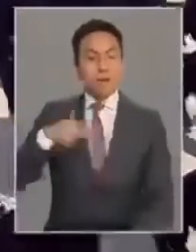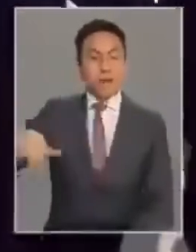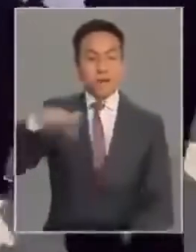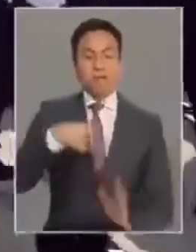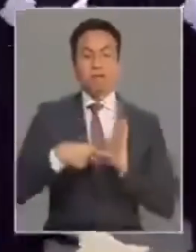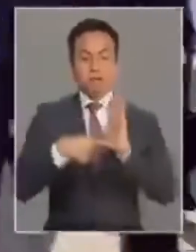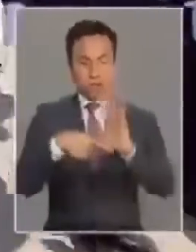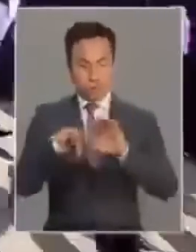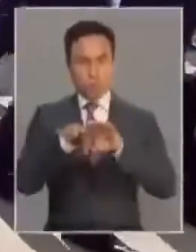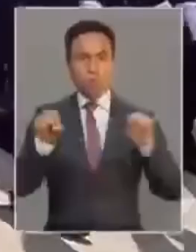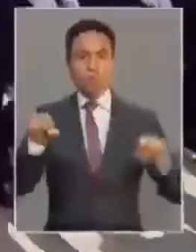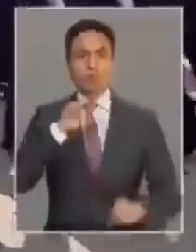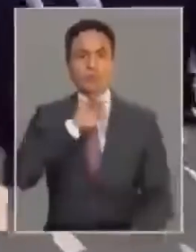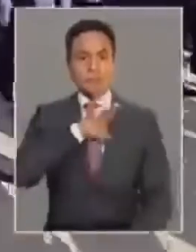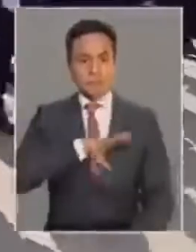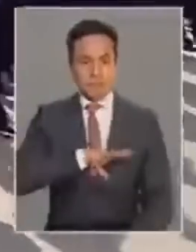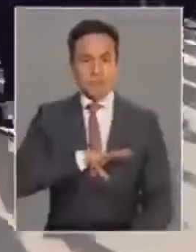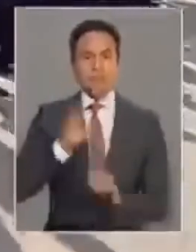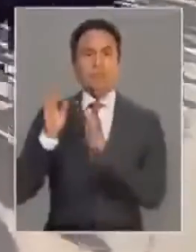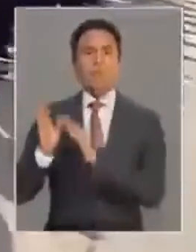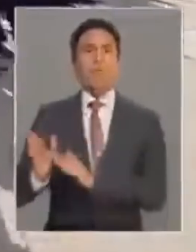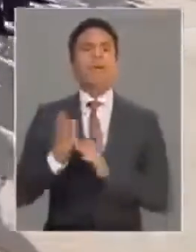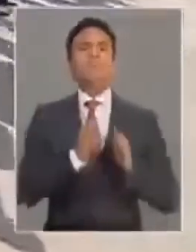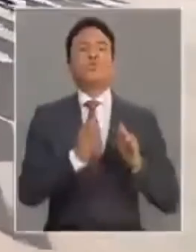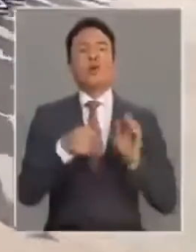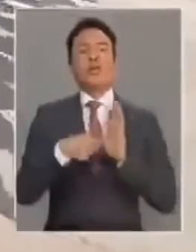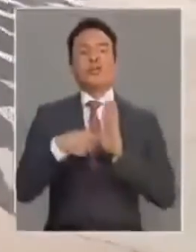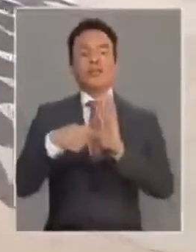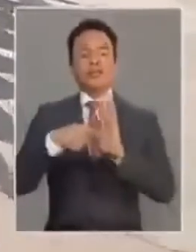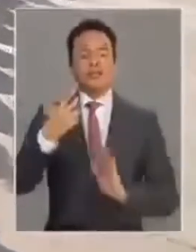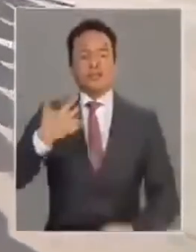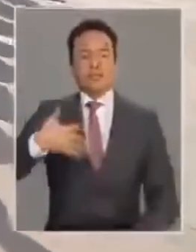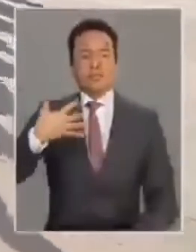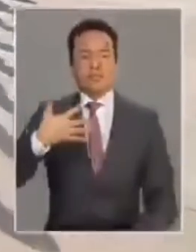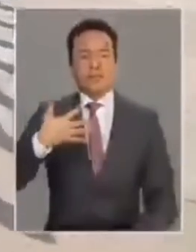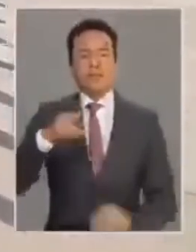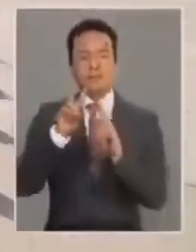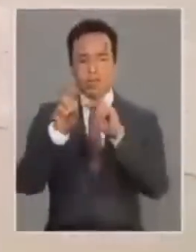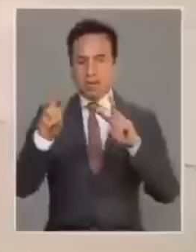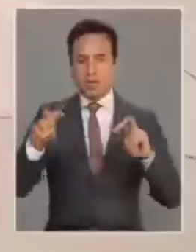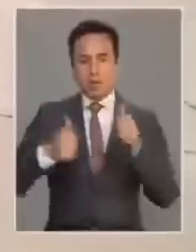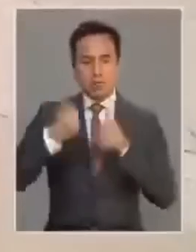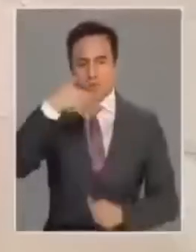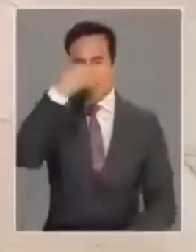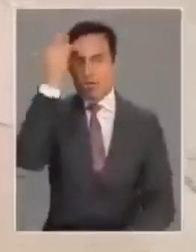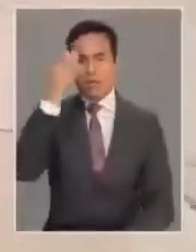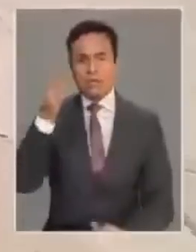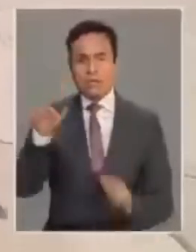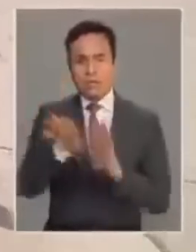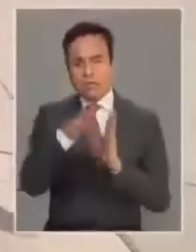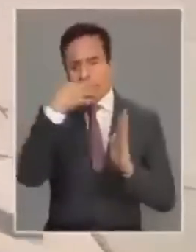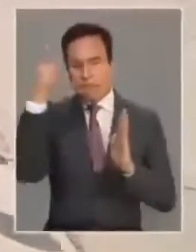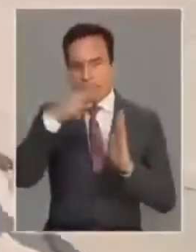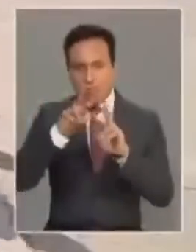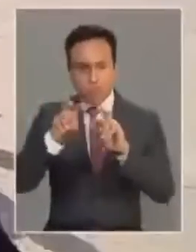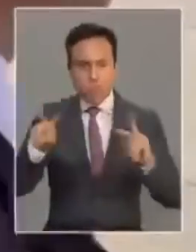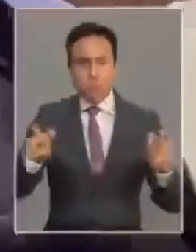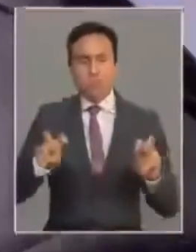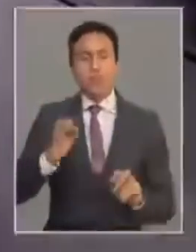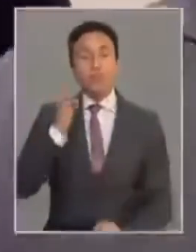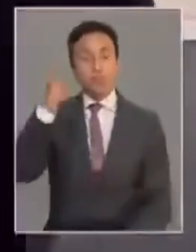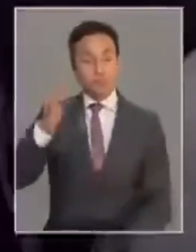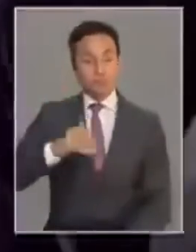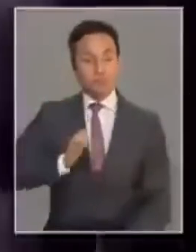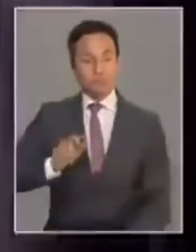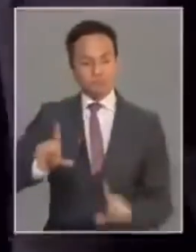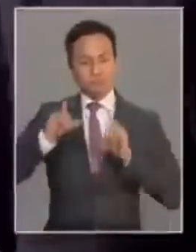su compromiso con Chile, preparándose en nuestra misión fundamental, la investigación profesional de los delitos. Estos aspirantes a